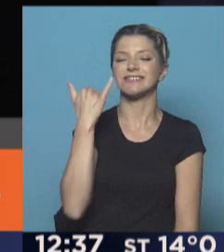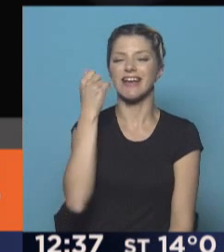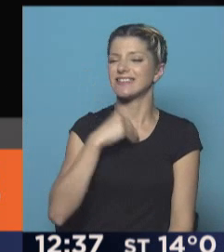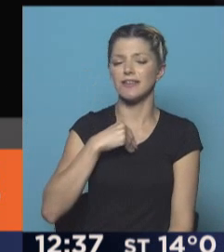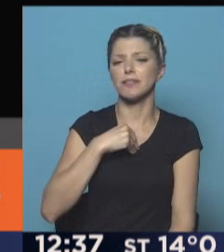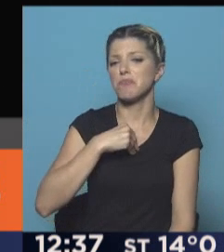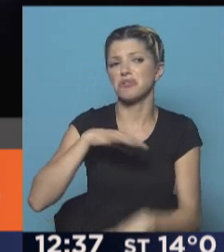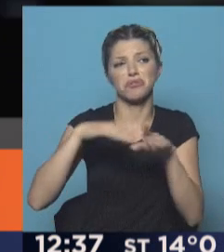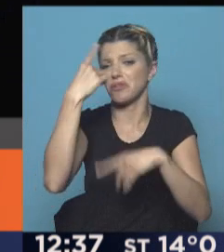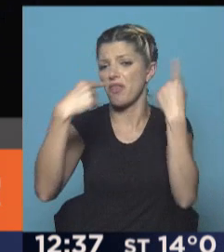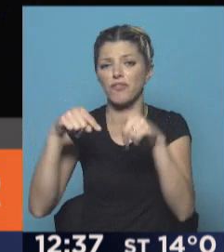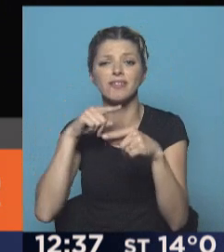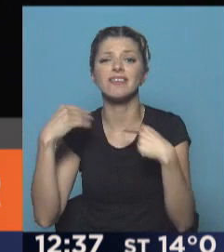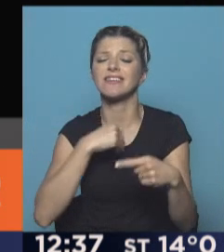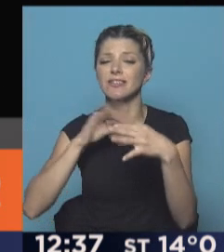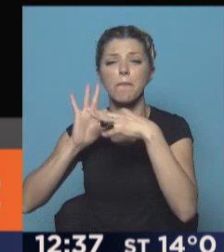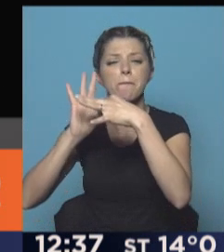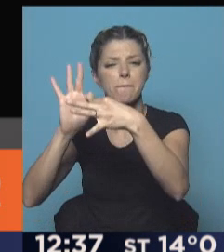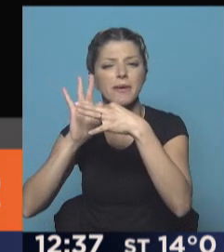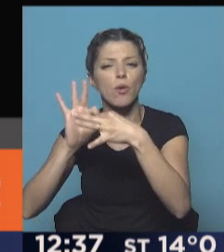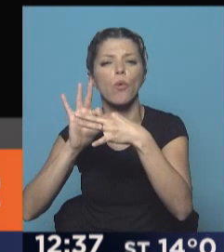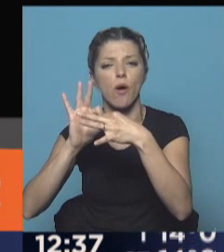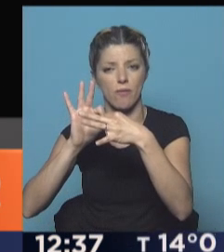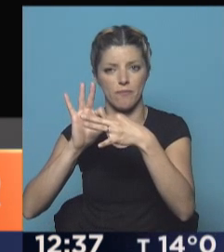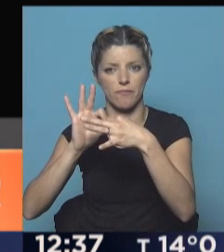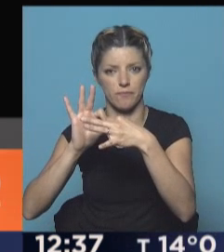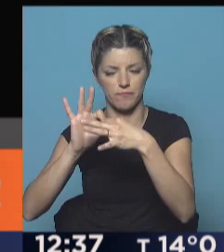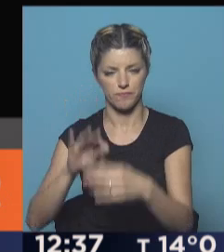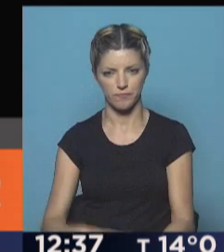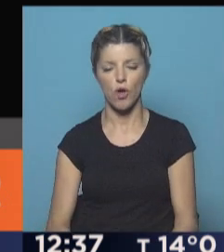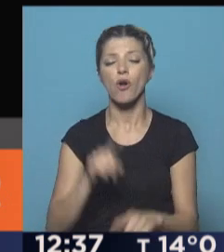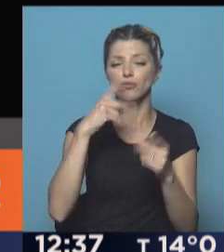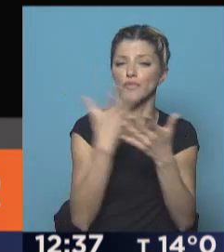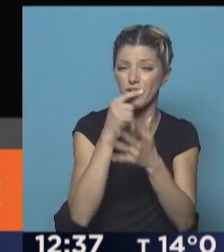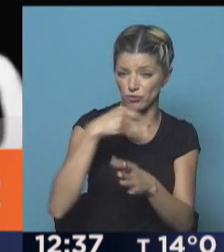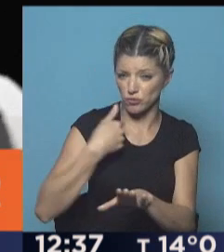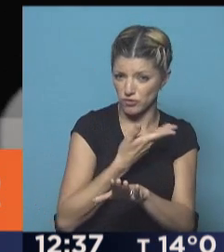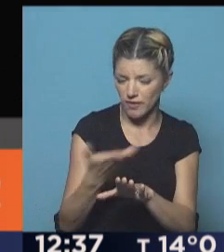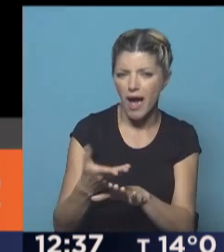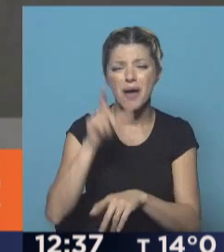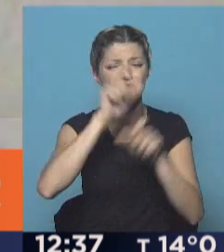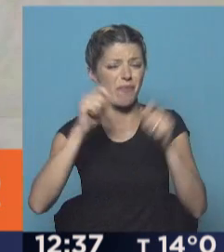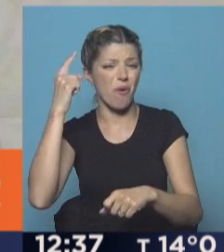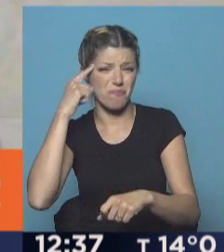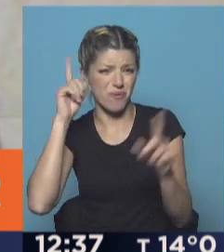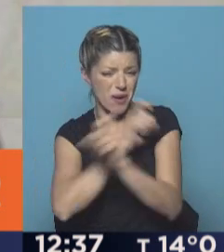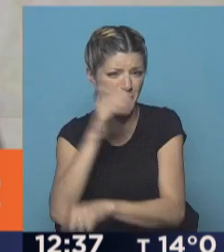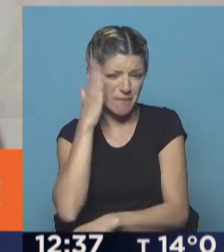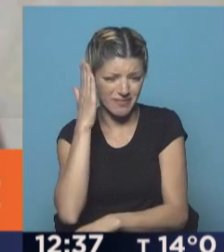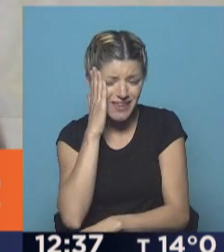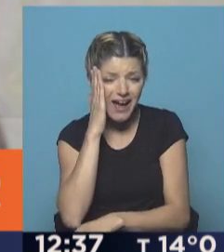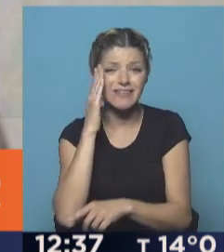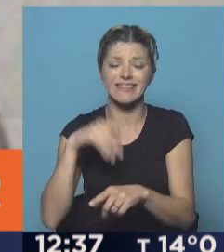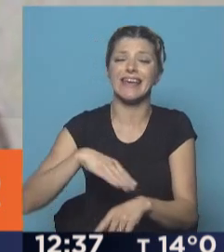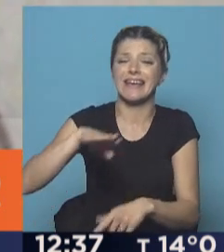múltiples motivos alienados con respecto a las sociedades en las que viven. Psicóticos, pequeños criminales y